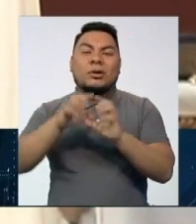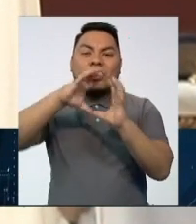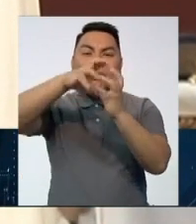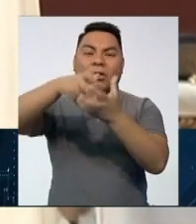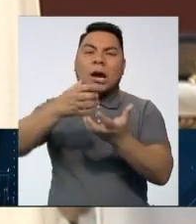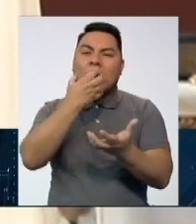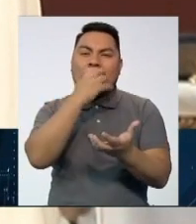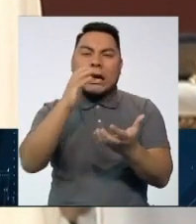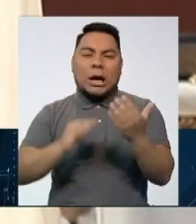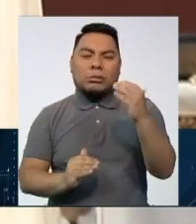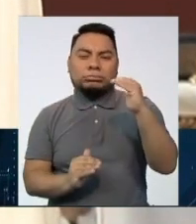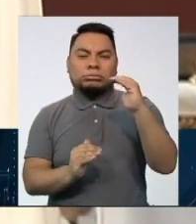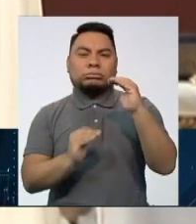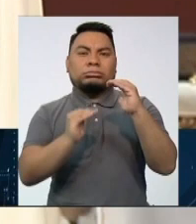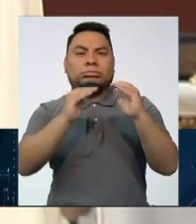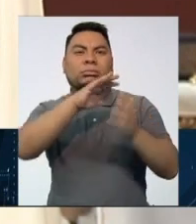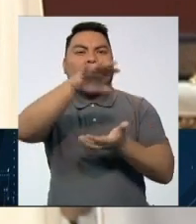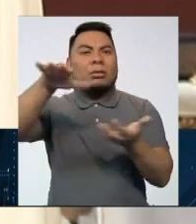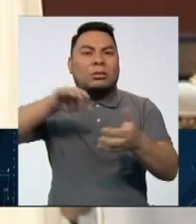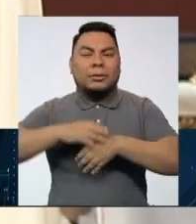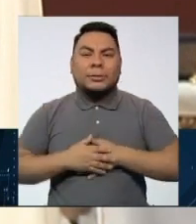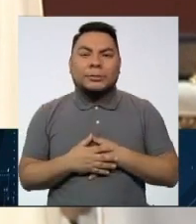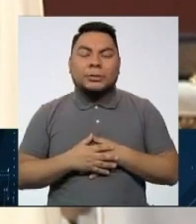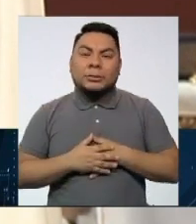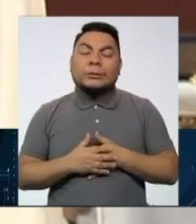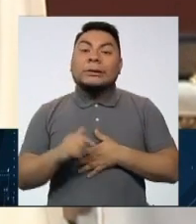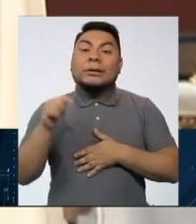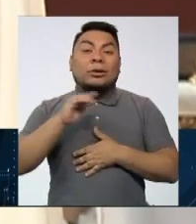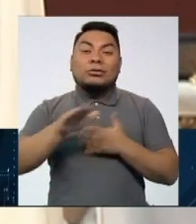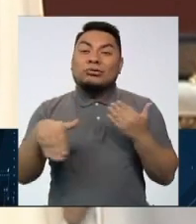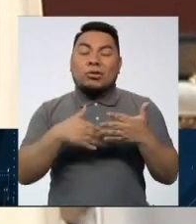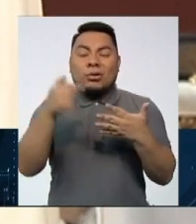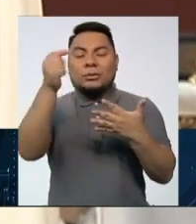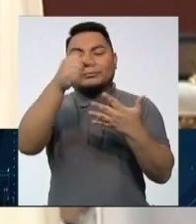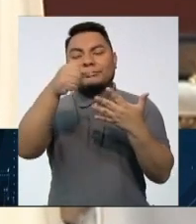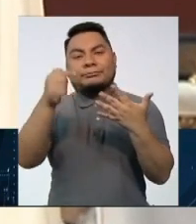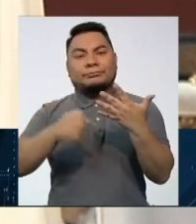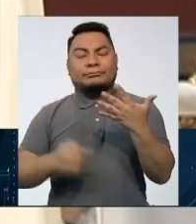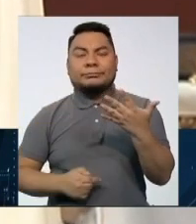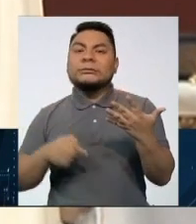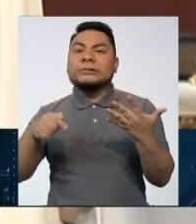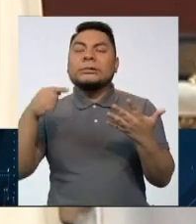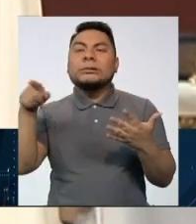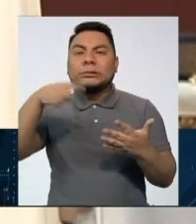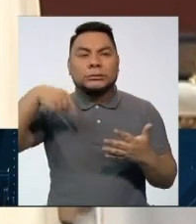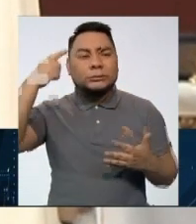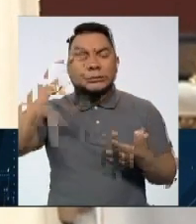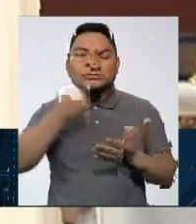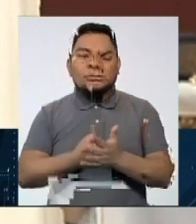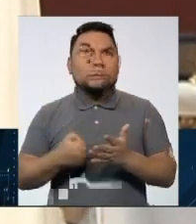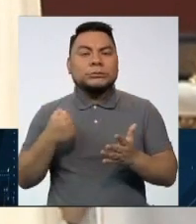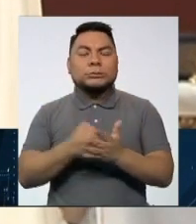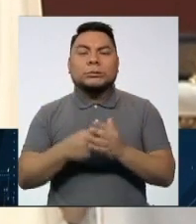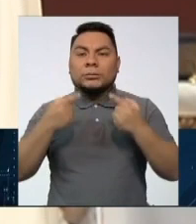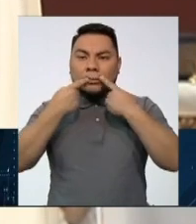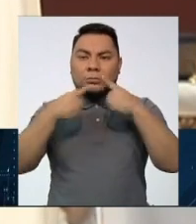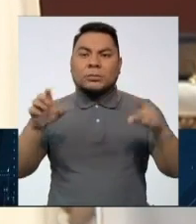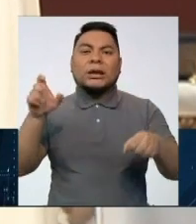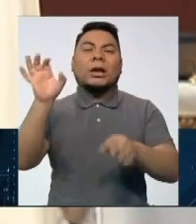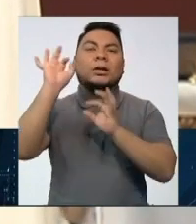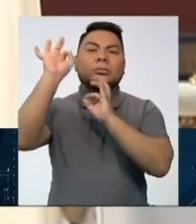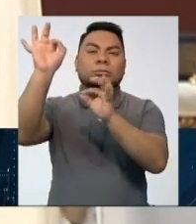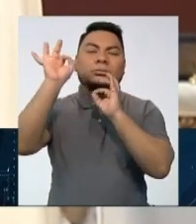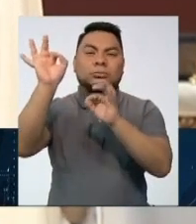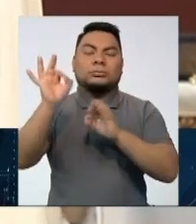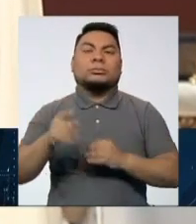global. Todos estos factores inciden en la misión evangelizadora de la Iglesia